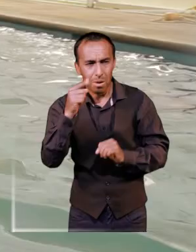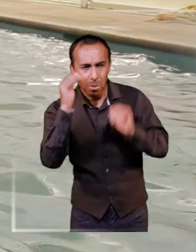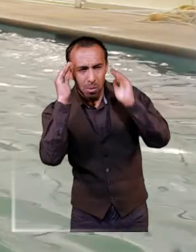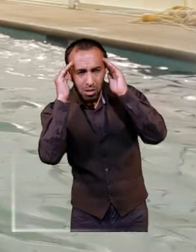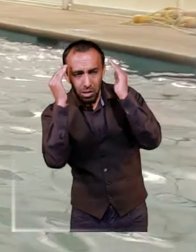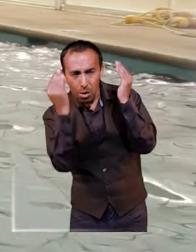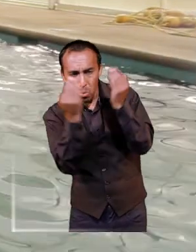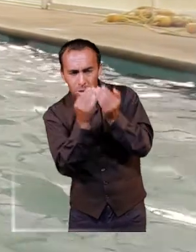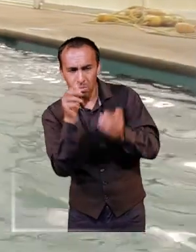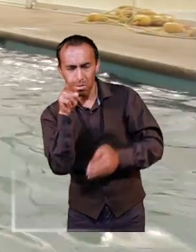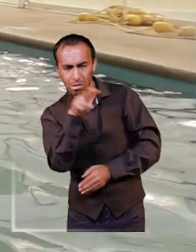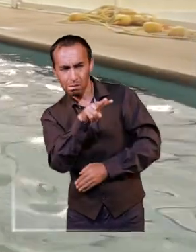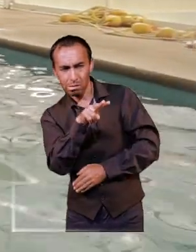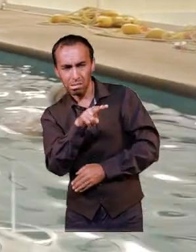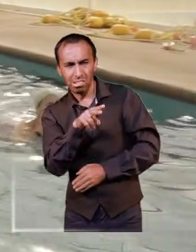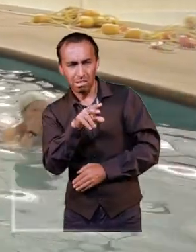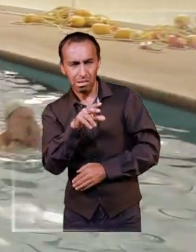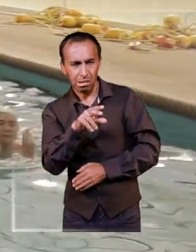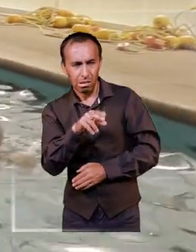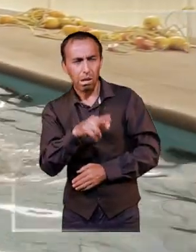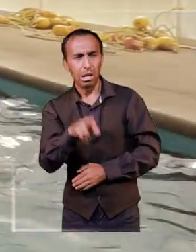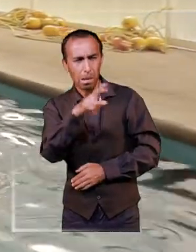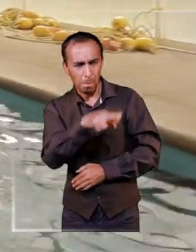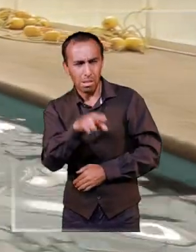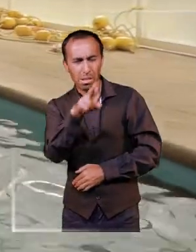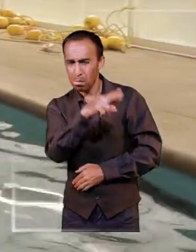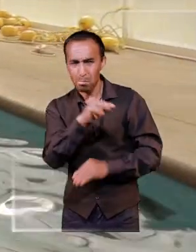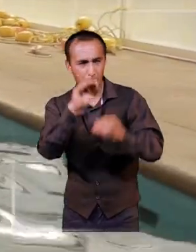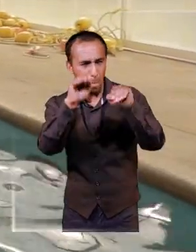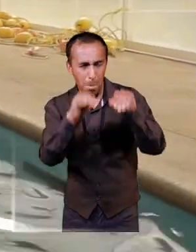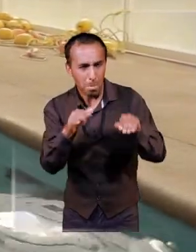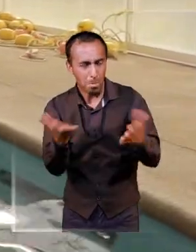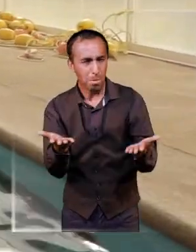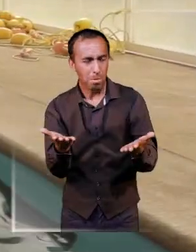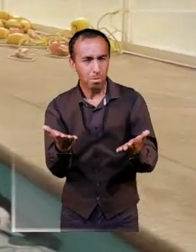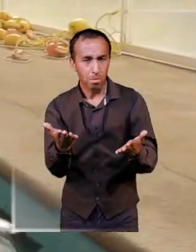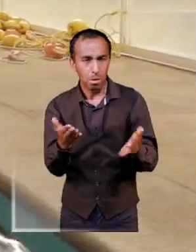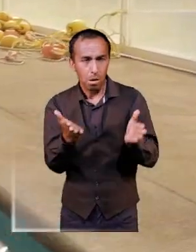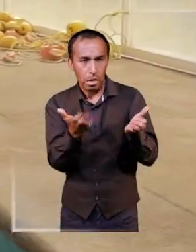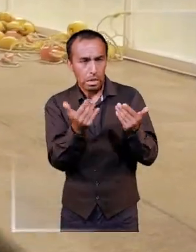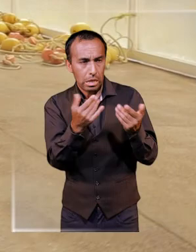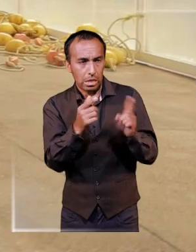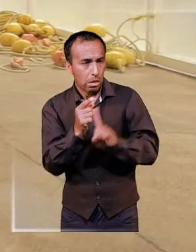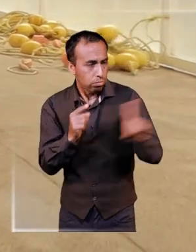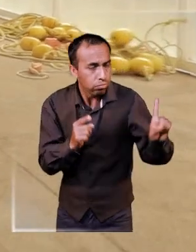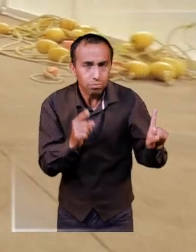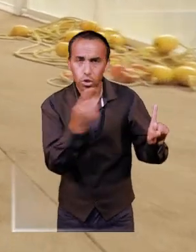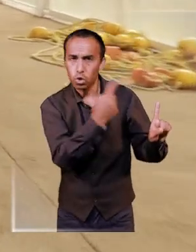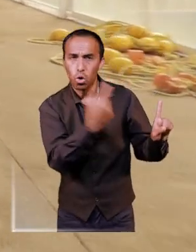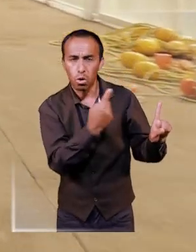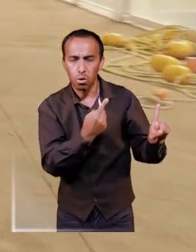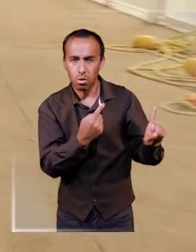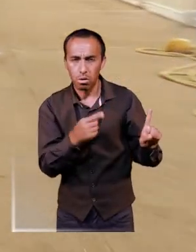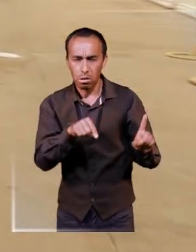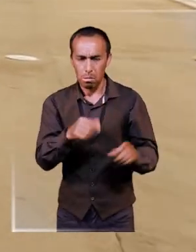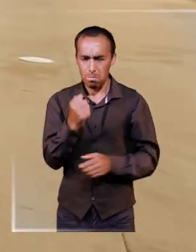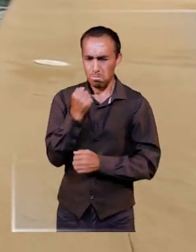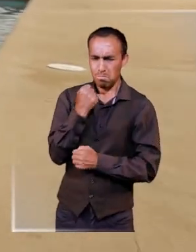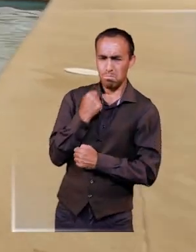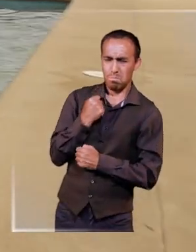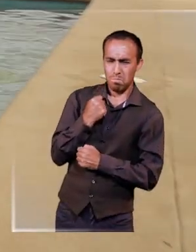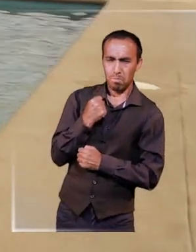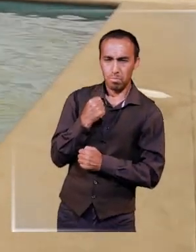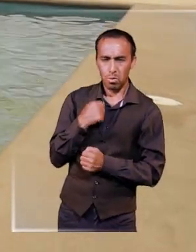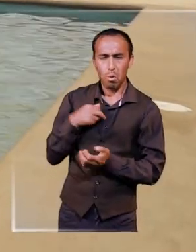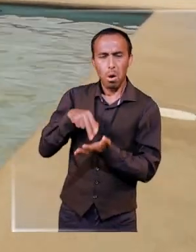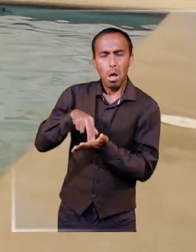ocasiones. A veces cuando vemos a una persona con autismo que está haciendo un movimiento repetitivo o que necesita aislarse en un